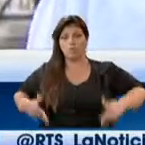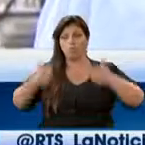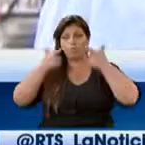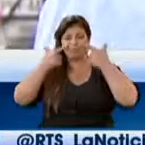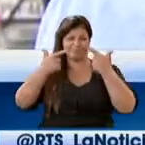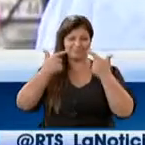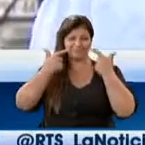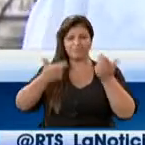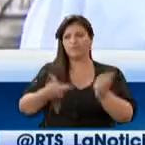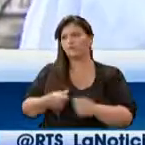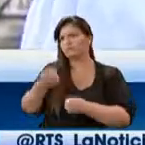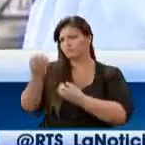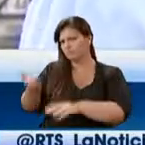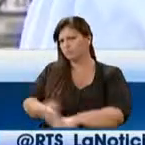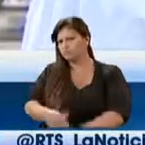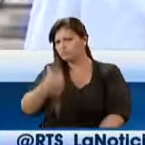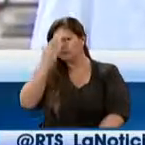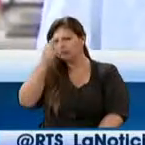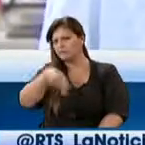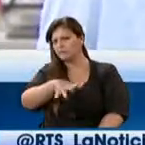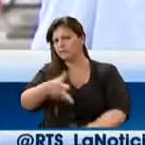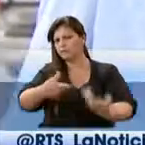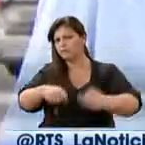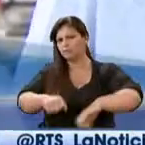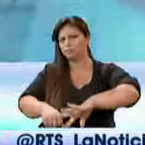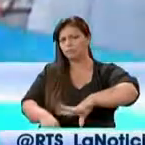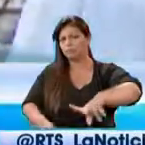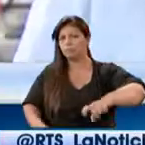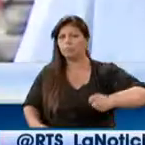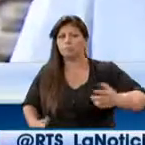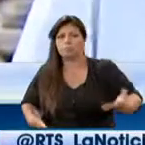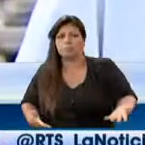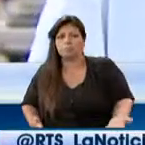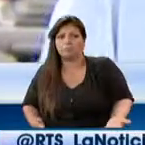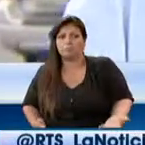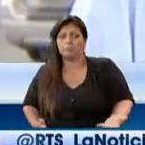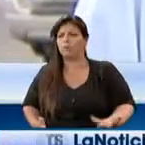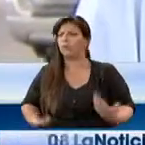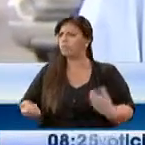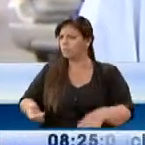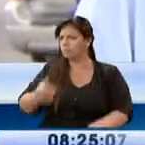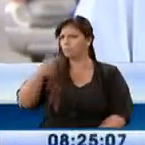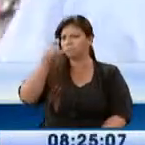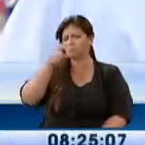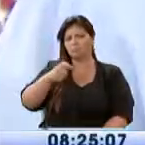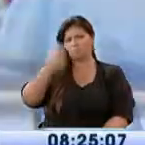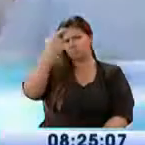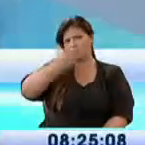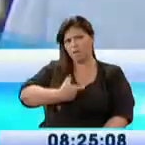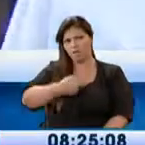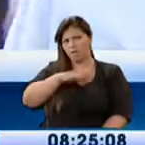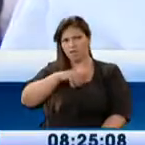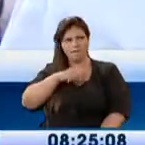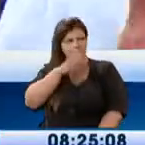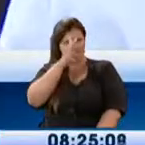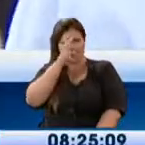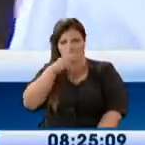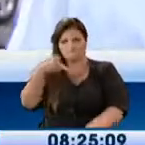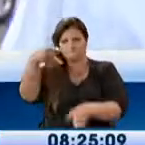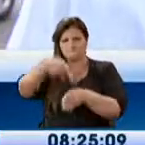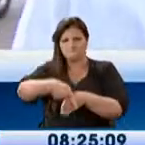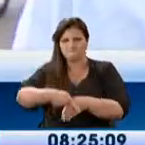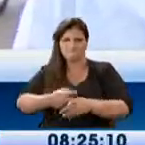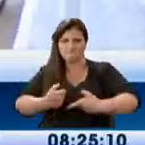moto pasó rodando. Y se entiende que si pasó la neta, está con el dueño. Está prendida y todo. Todo, pasó rodando. Es que seguramente el tipo ya ha estado,